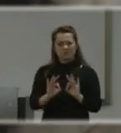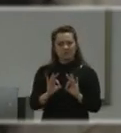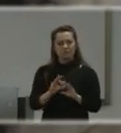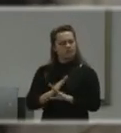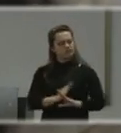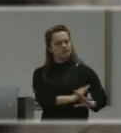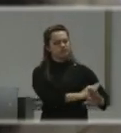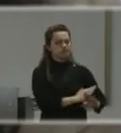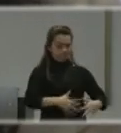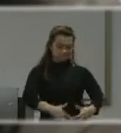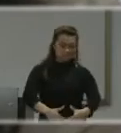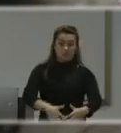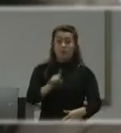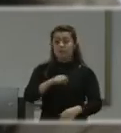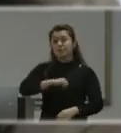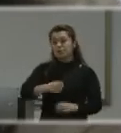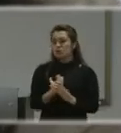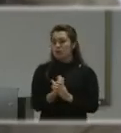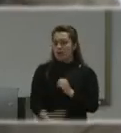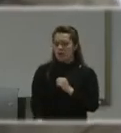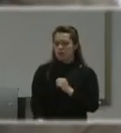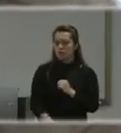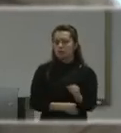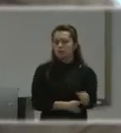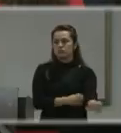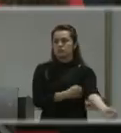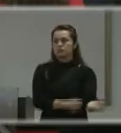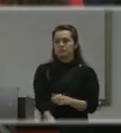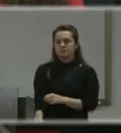también el derecho al aborto.